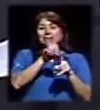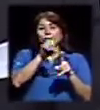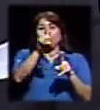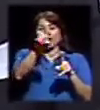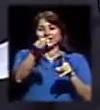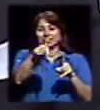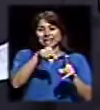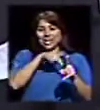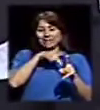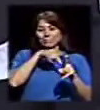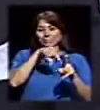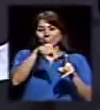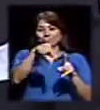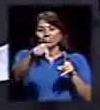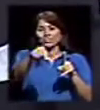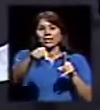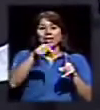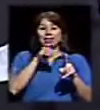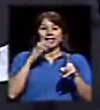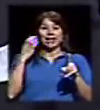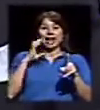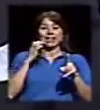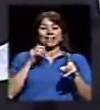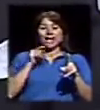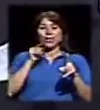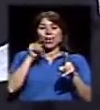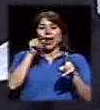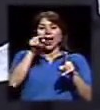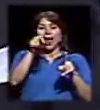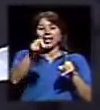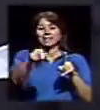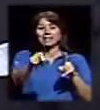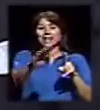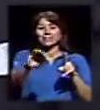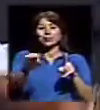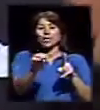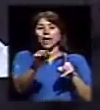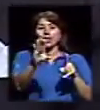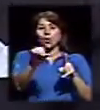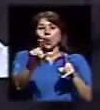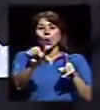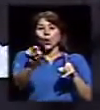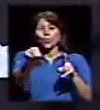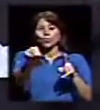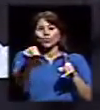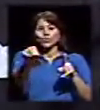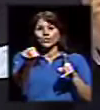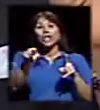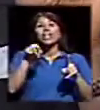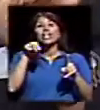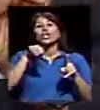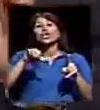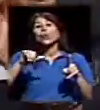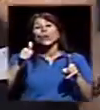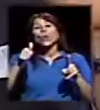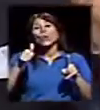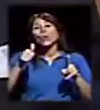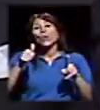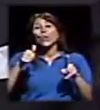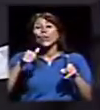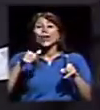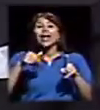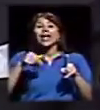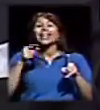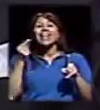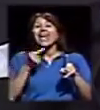Pacacua, hacia hoy día Ciudad Colón. Ajá. Y un camino que iba de norte a sur,